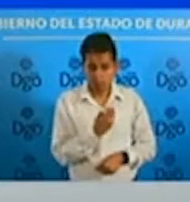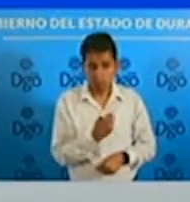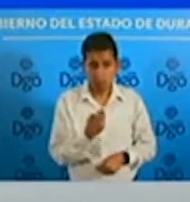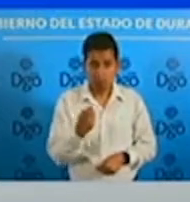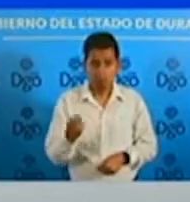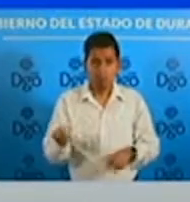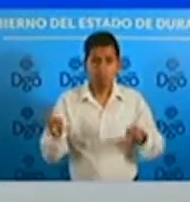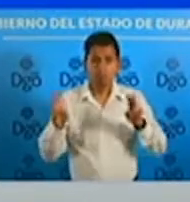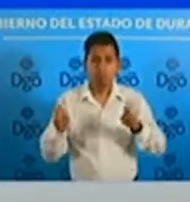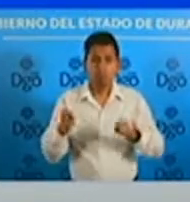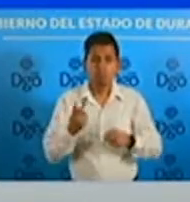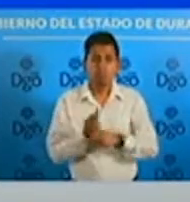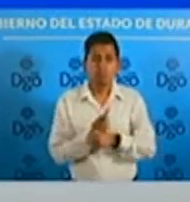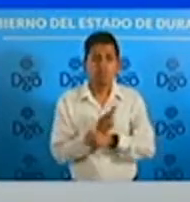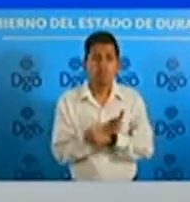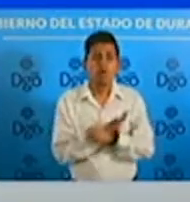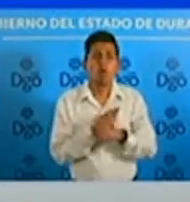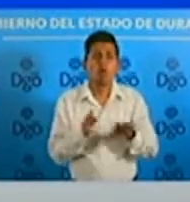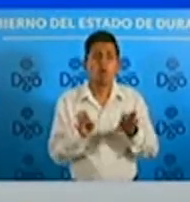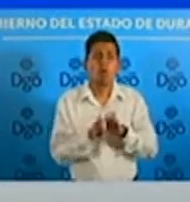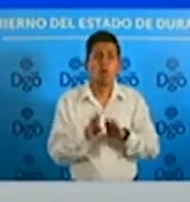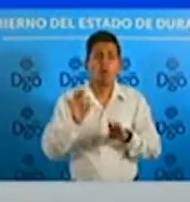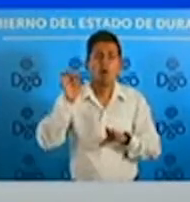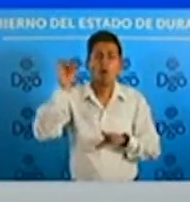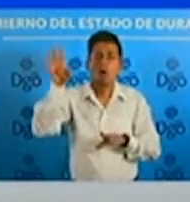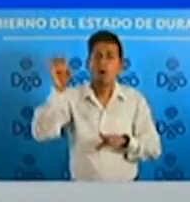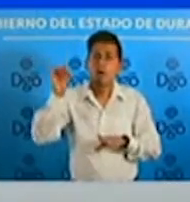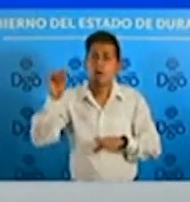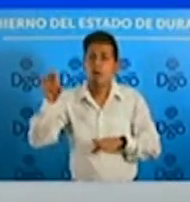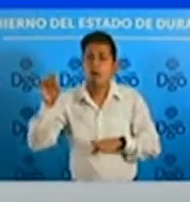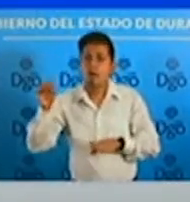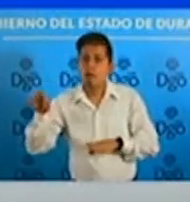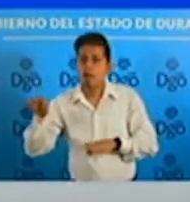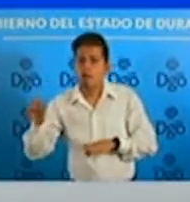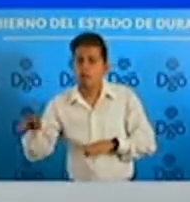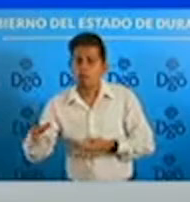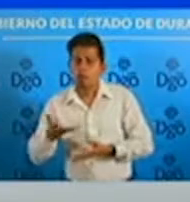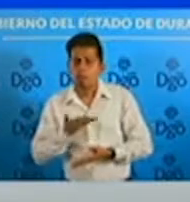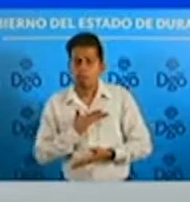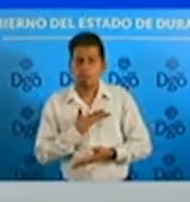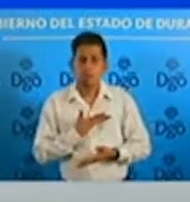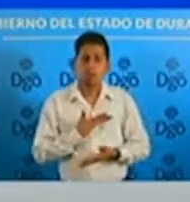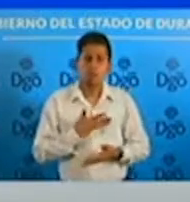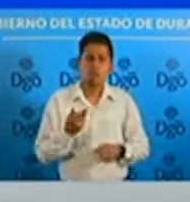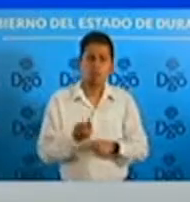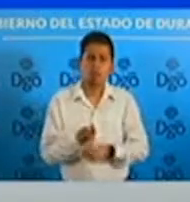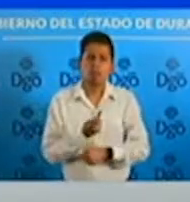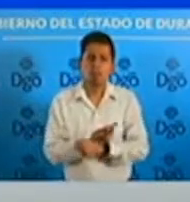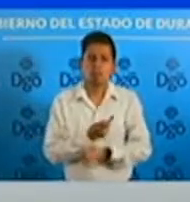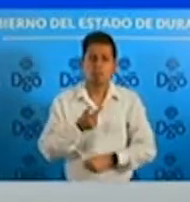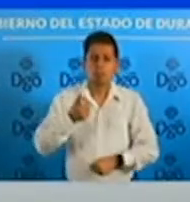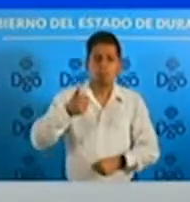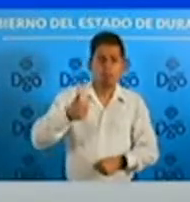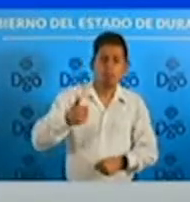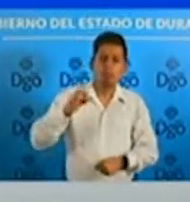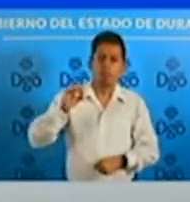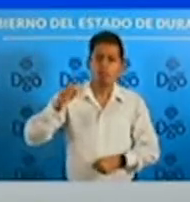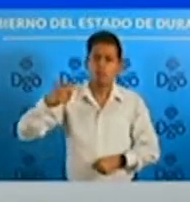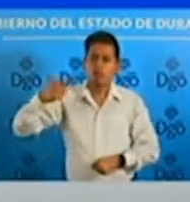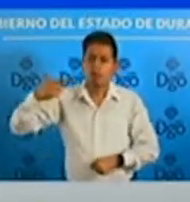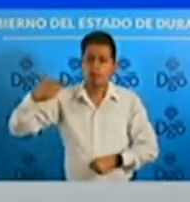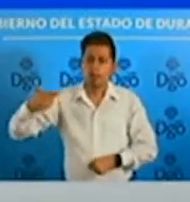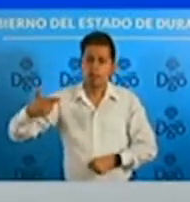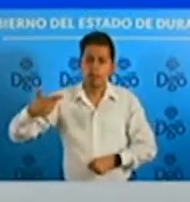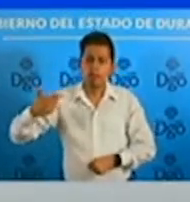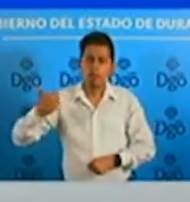se verá de acuerdo al semáforo, la inscripción sería entre el 6 y 7 de agosto para